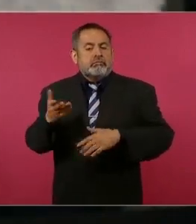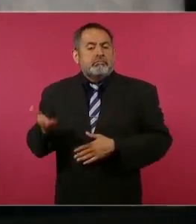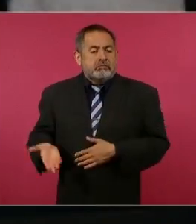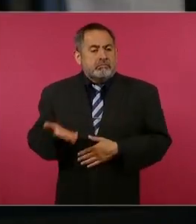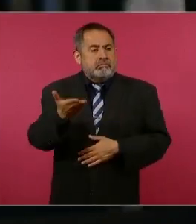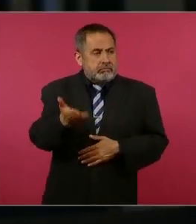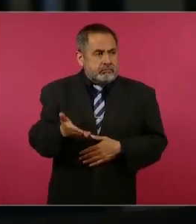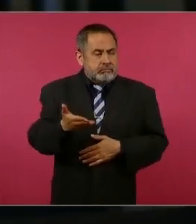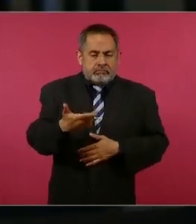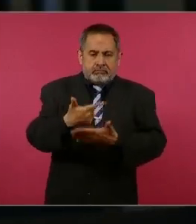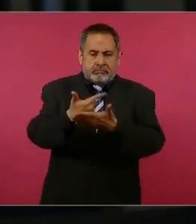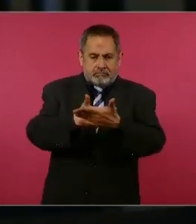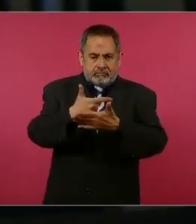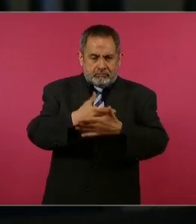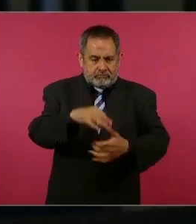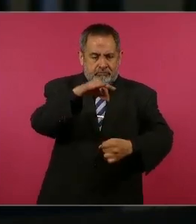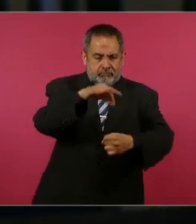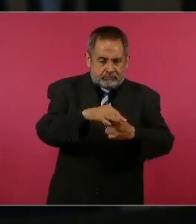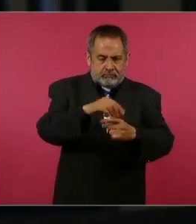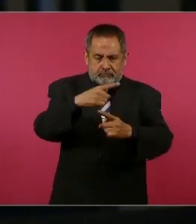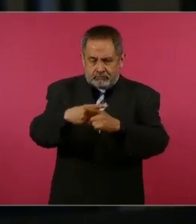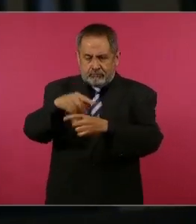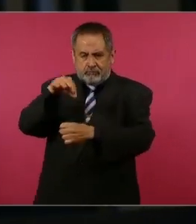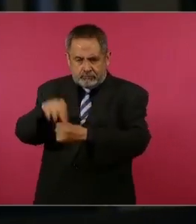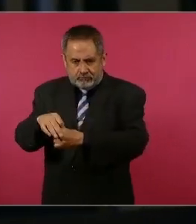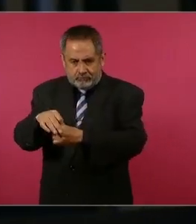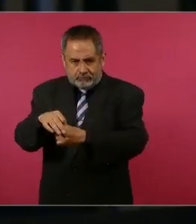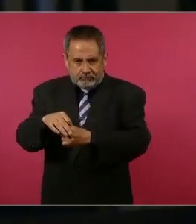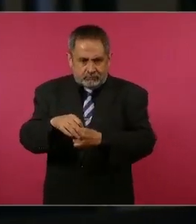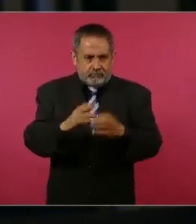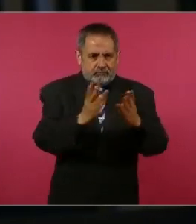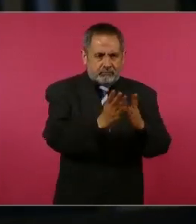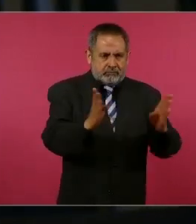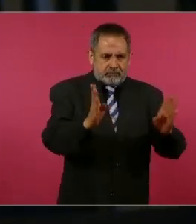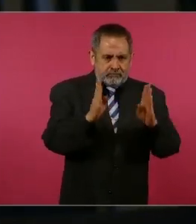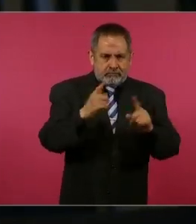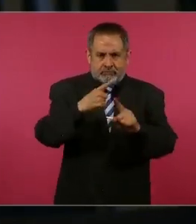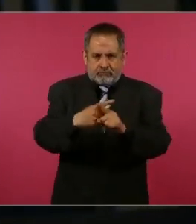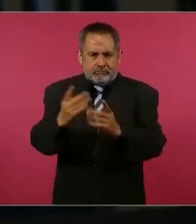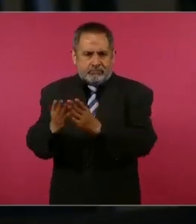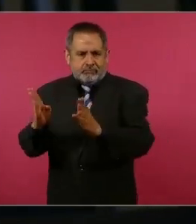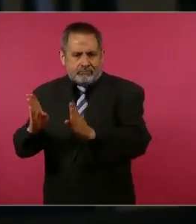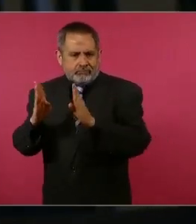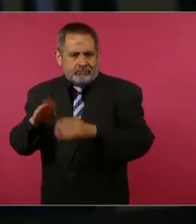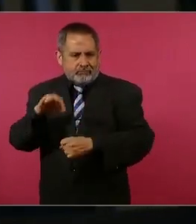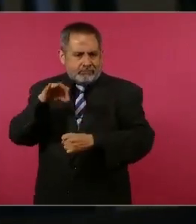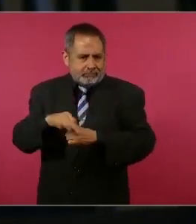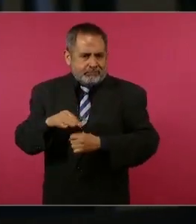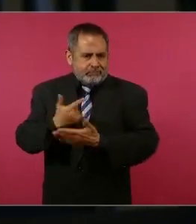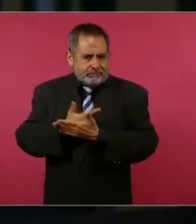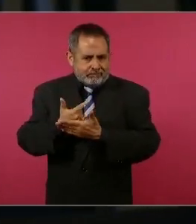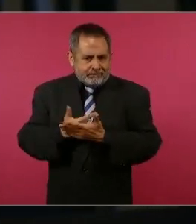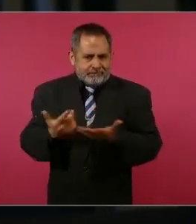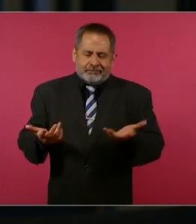conteo voto por voto, casilla por casilla. Y también cito otro tuit